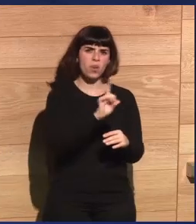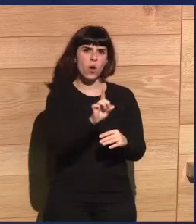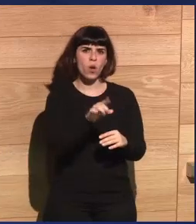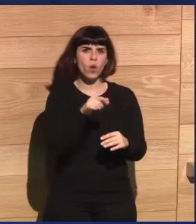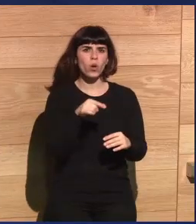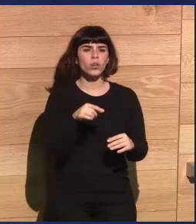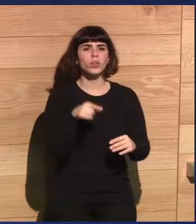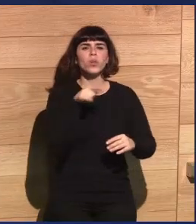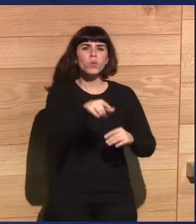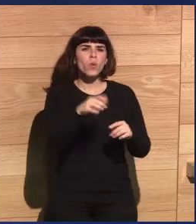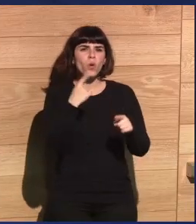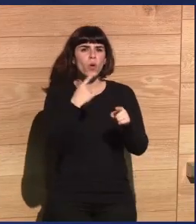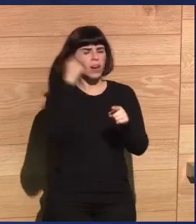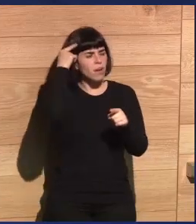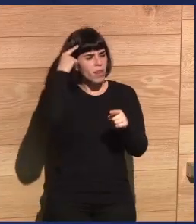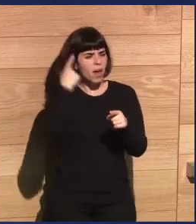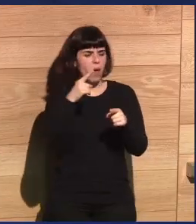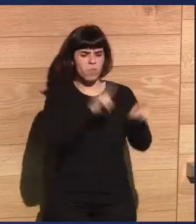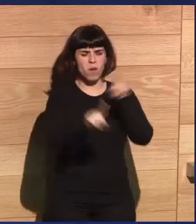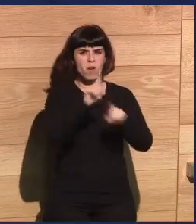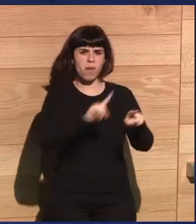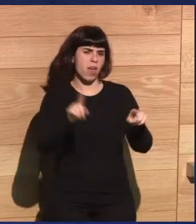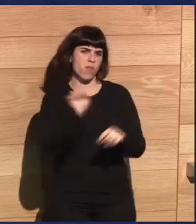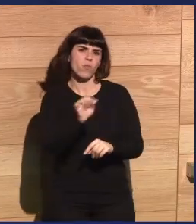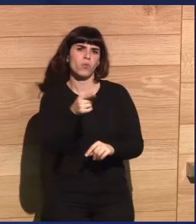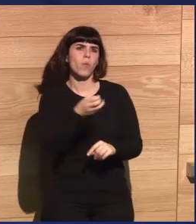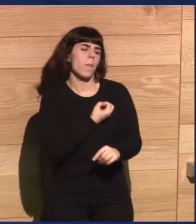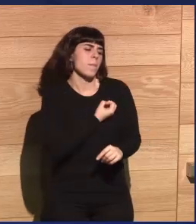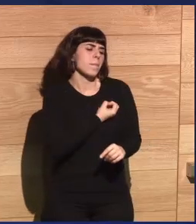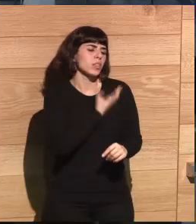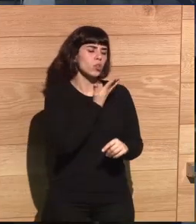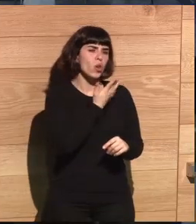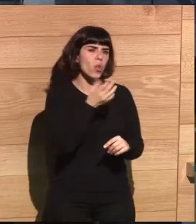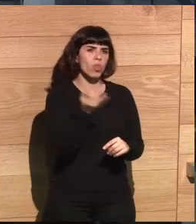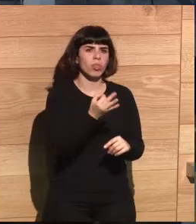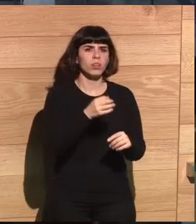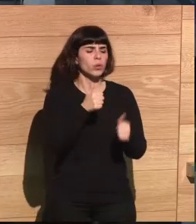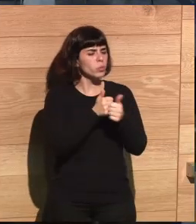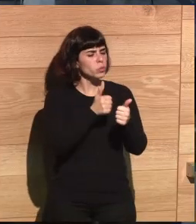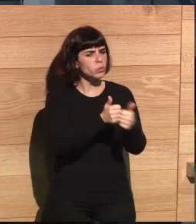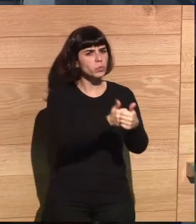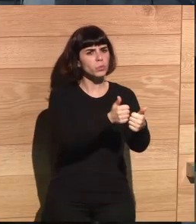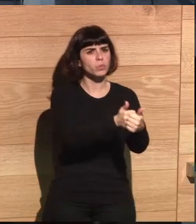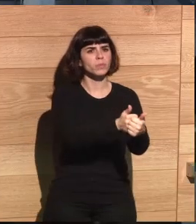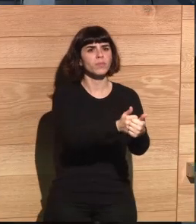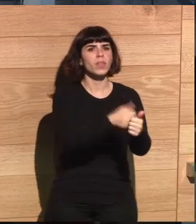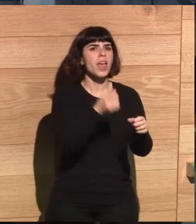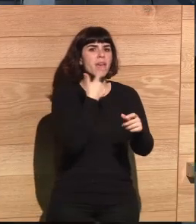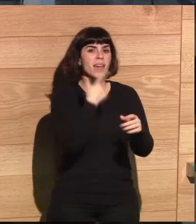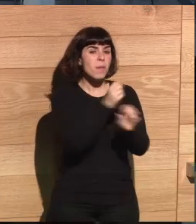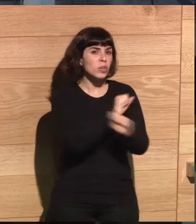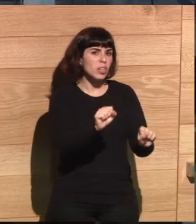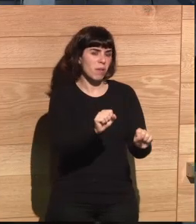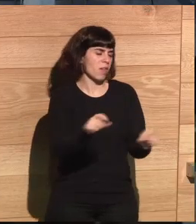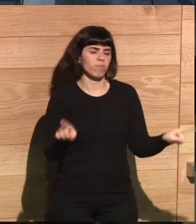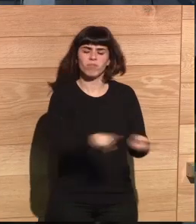te está pasando algo chungo en la cabeza, simplemente has descubierto una pasión y tienes que escucharla y tienes que seguirla por mucho que te digan que es imposible. Yo me acuerdo que